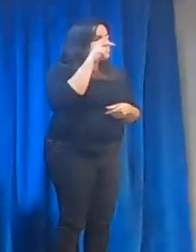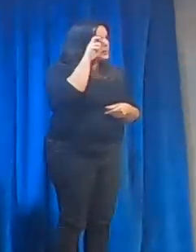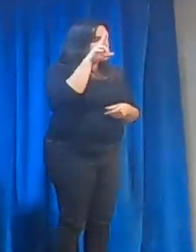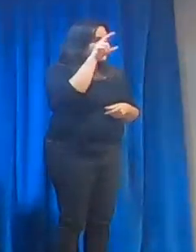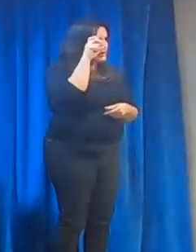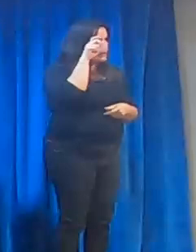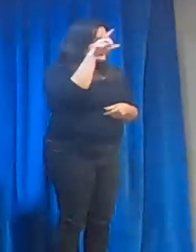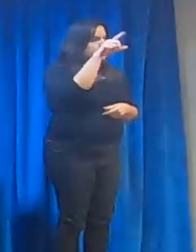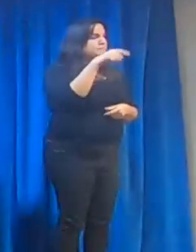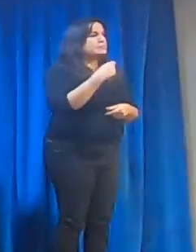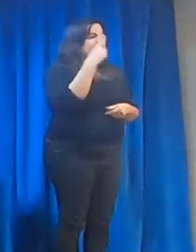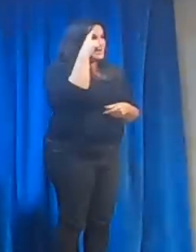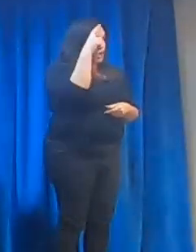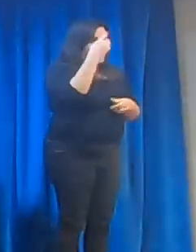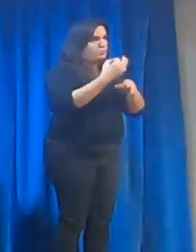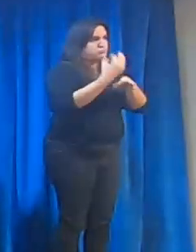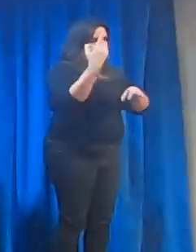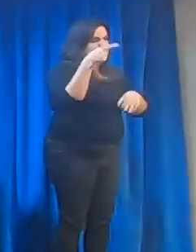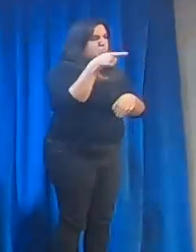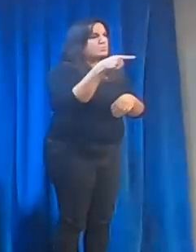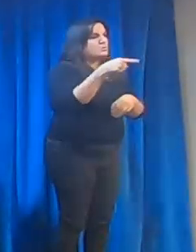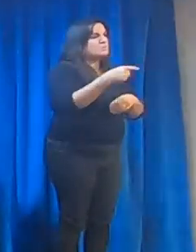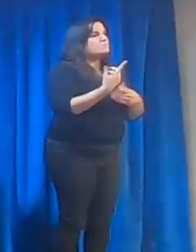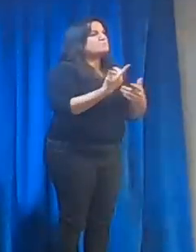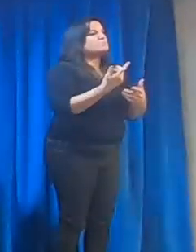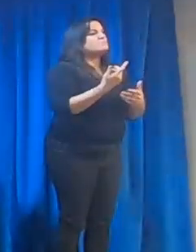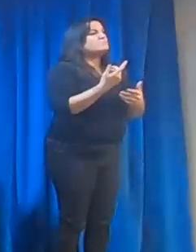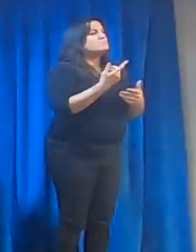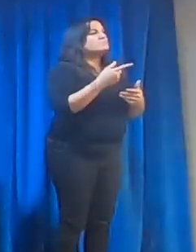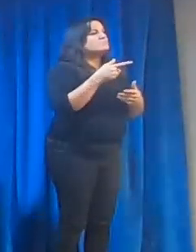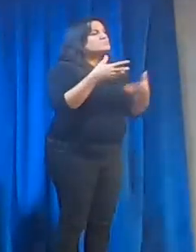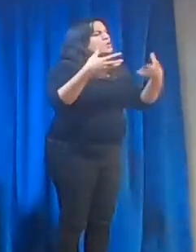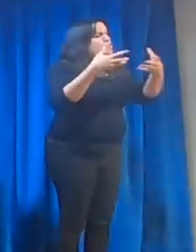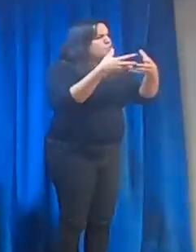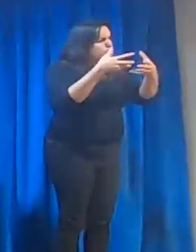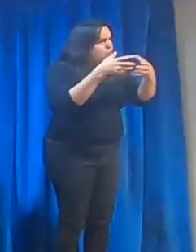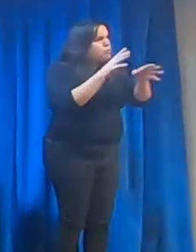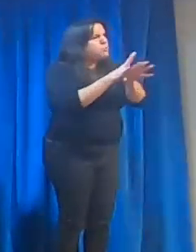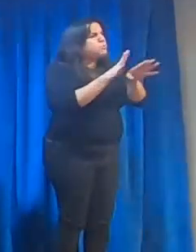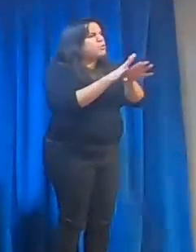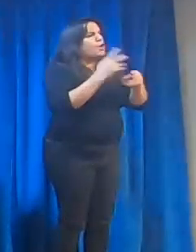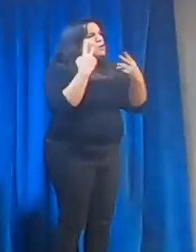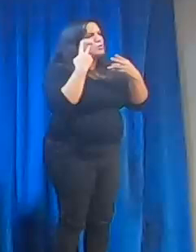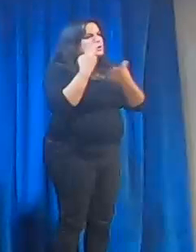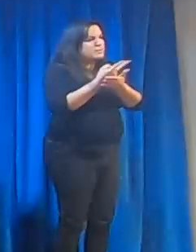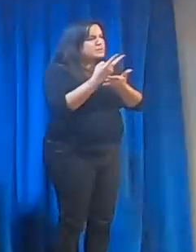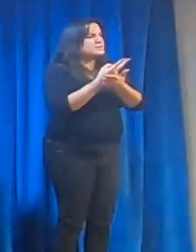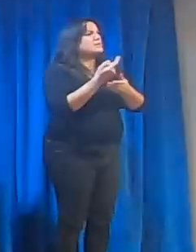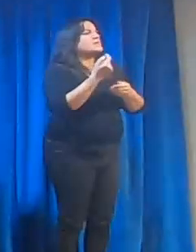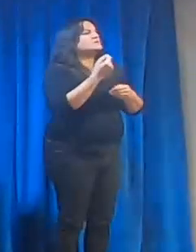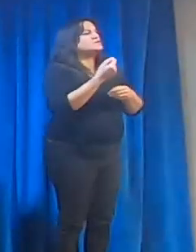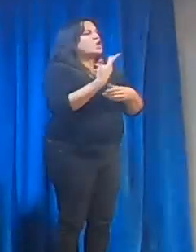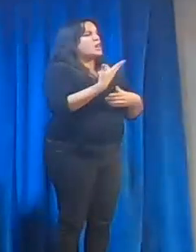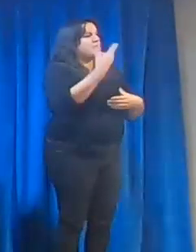ligadas entre sí por constantes de tiempo y espacio y articuladas por su mutua representación interna,